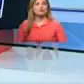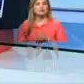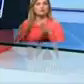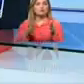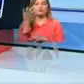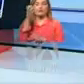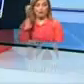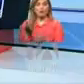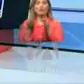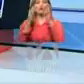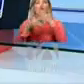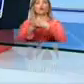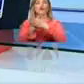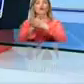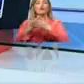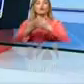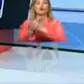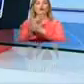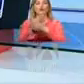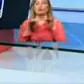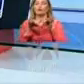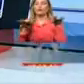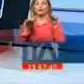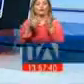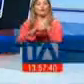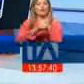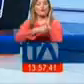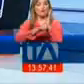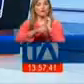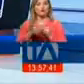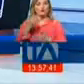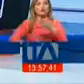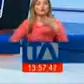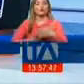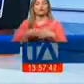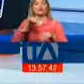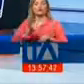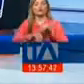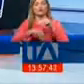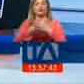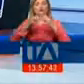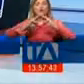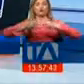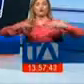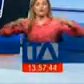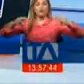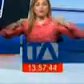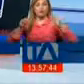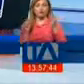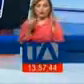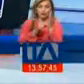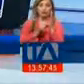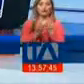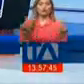A partir del 15 de febrero se empezará a emitir de forma masiva la cédula electrónica. Este documento será elaborado en un nuevo material y contará con un chip